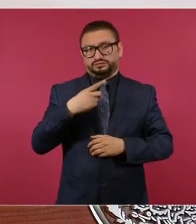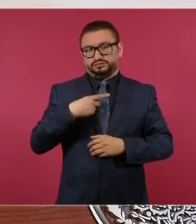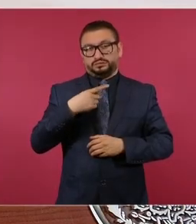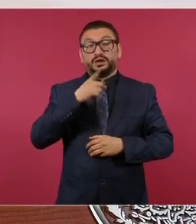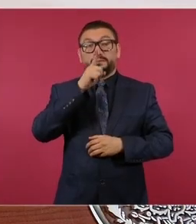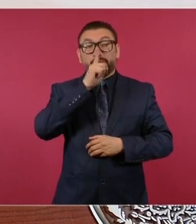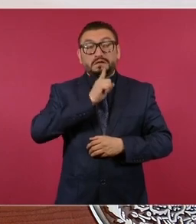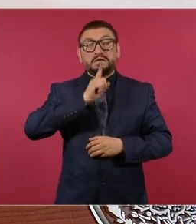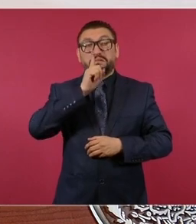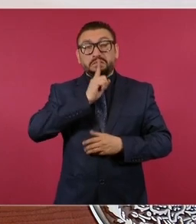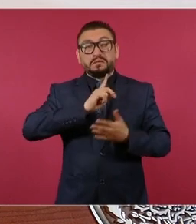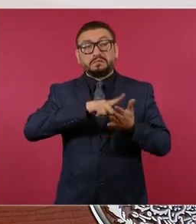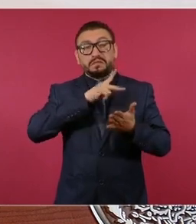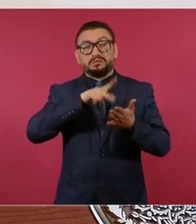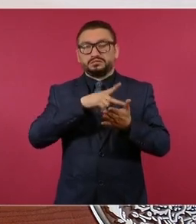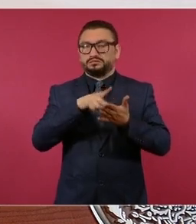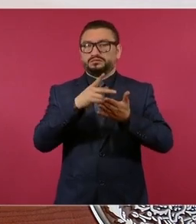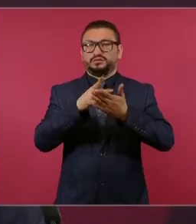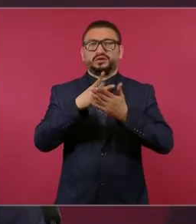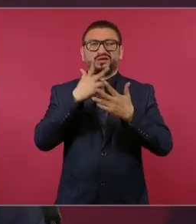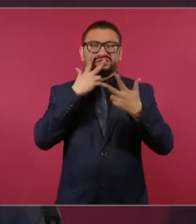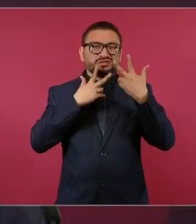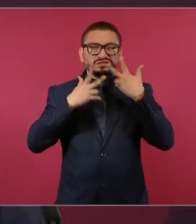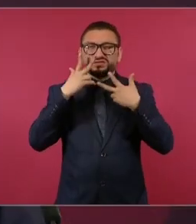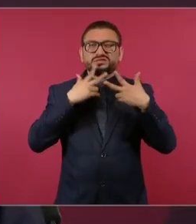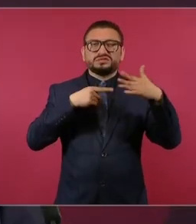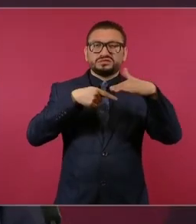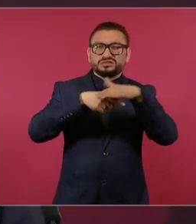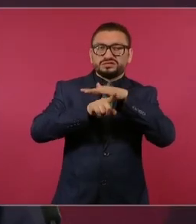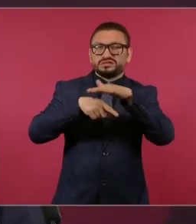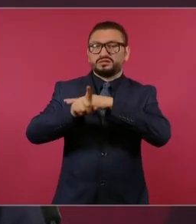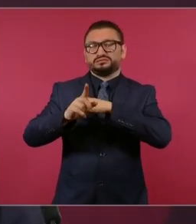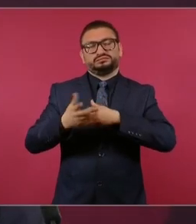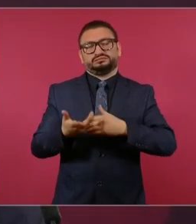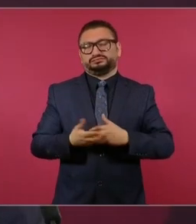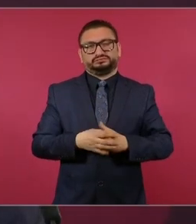mentir, el calumniar.